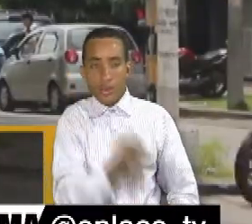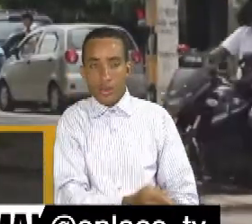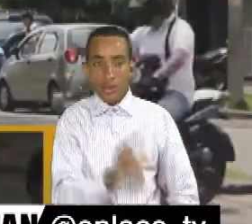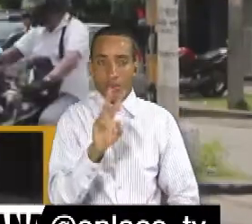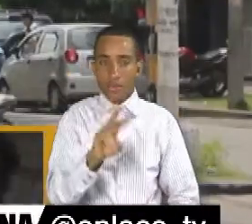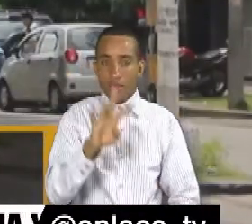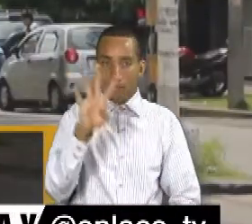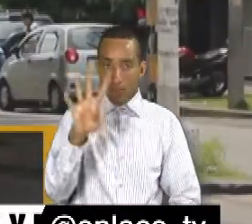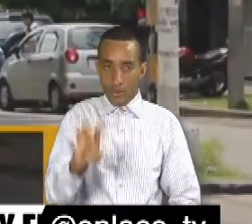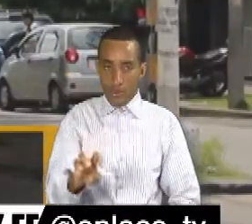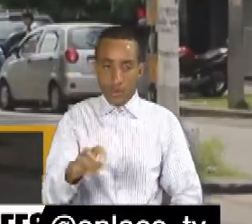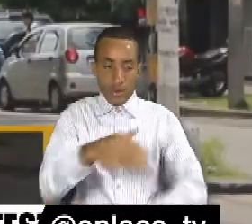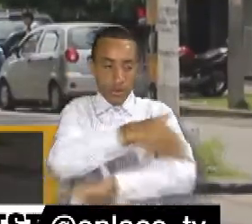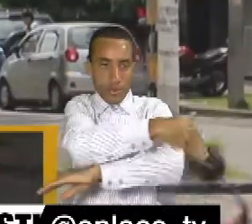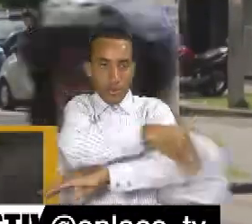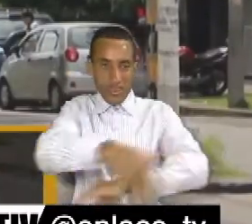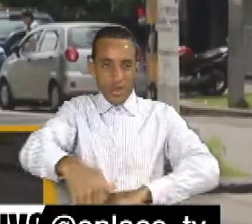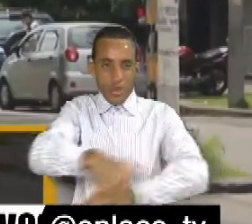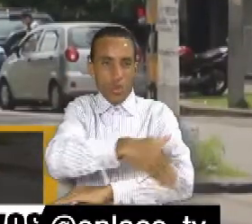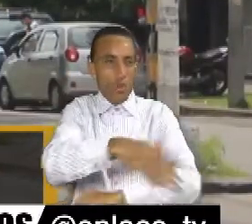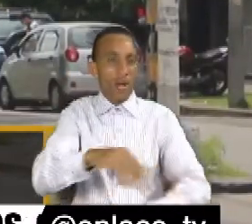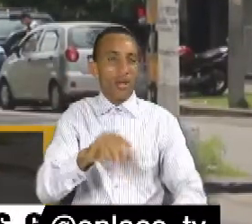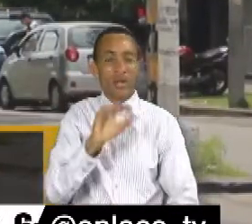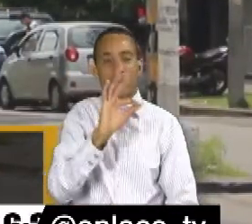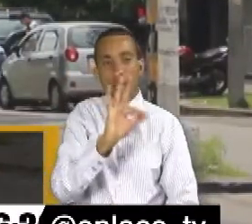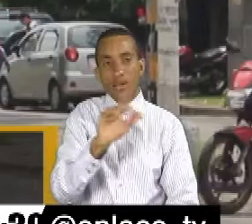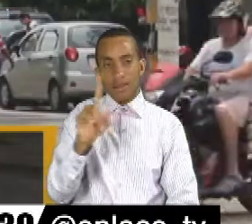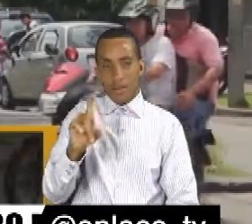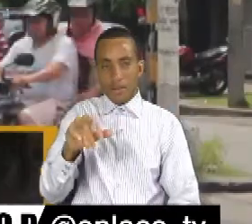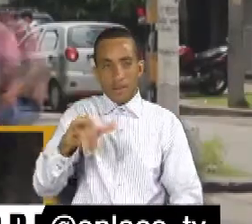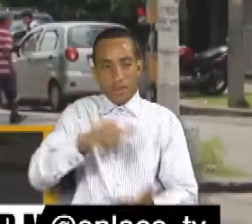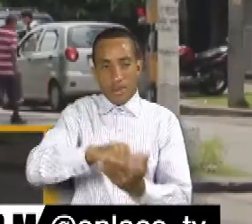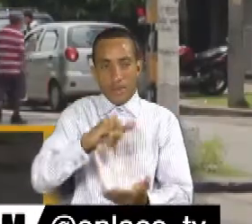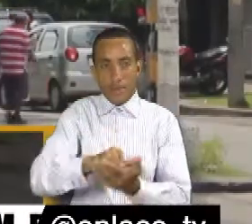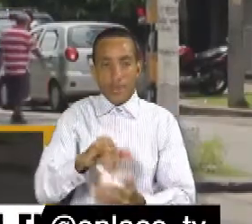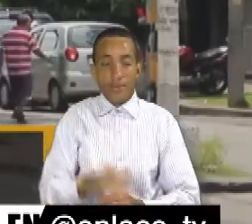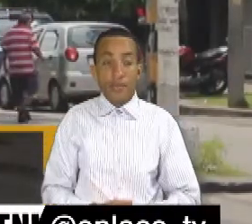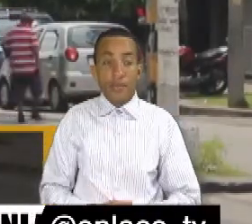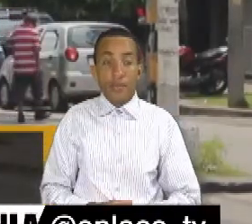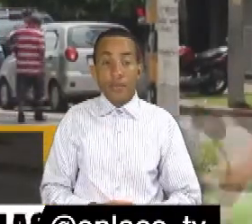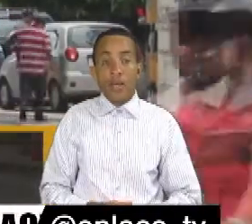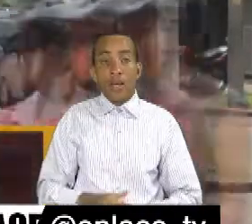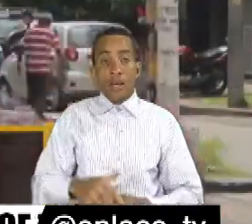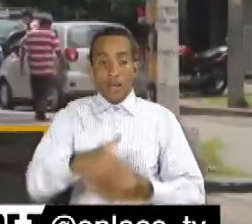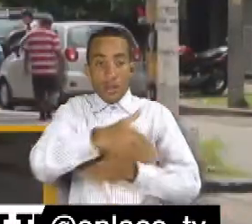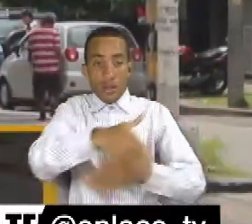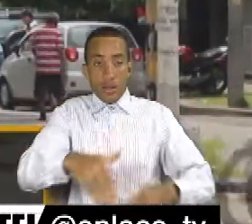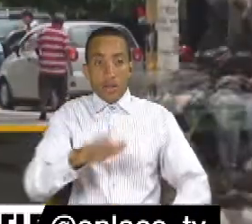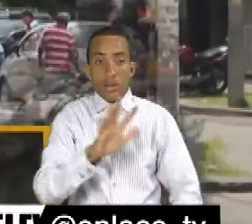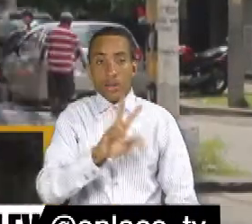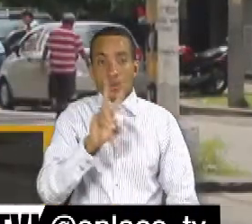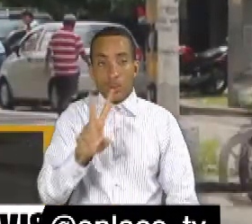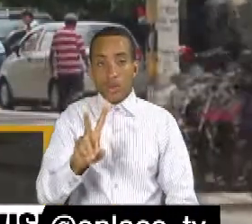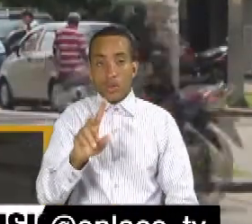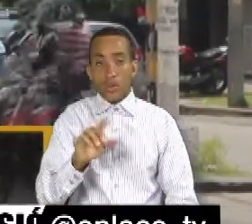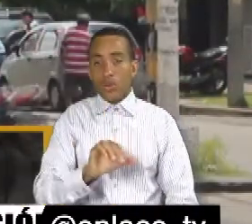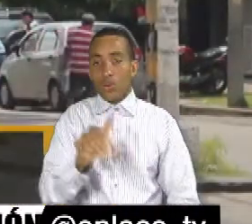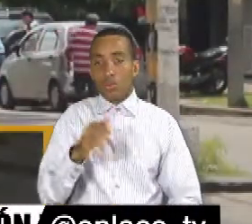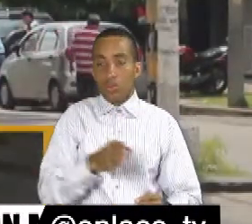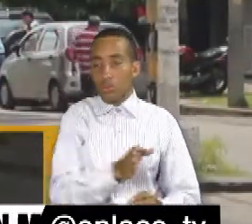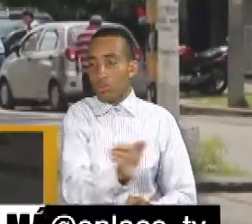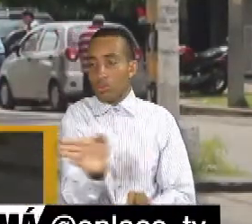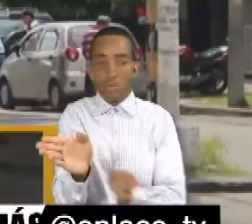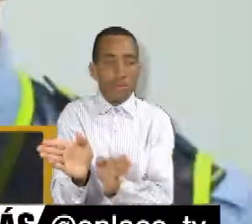avenida 36, ya sea hacia la calle 52 o hacia la avenida Circunvalar. Eso es